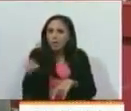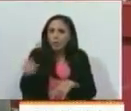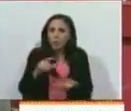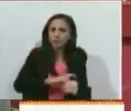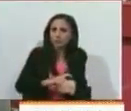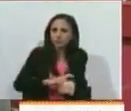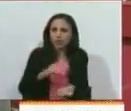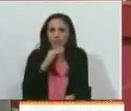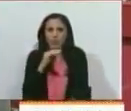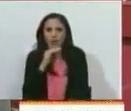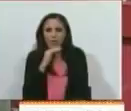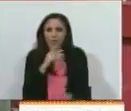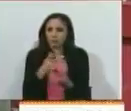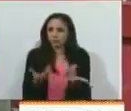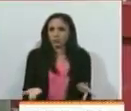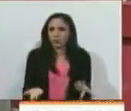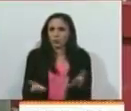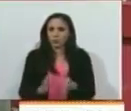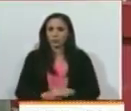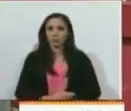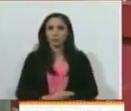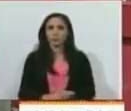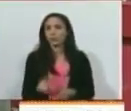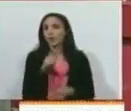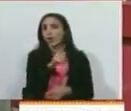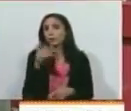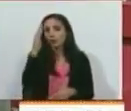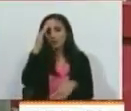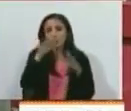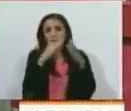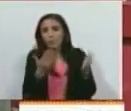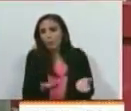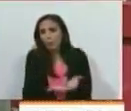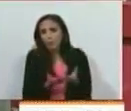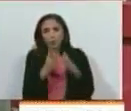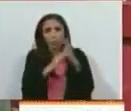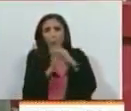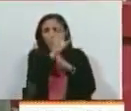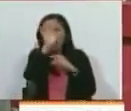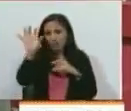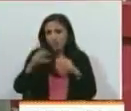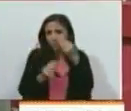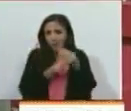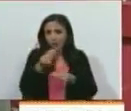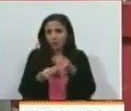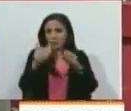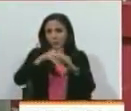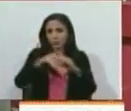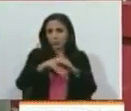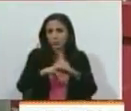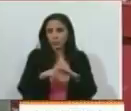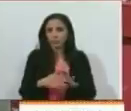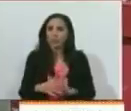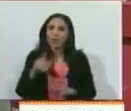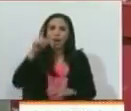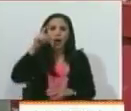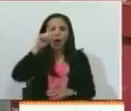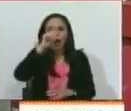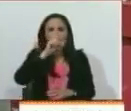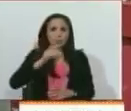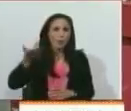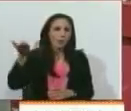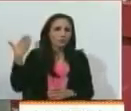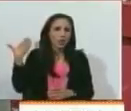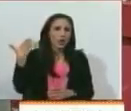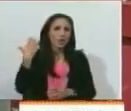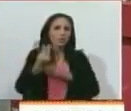parlamentarias. Además, ustedes saben que eso es muy rutinario en el mundo. El año pasado, que yo recuerde, Austria hizo elecciones parlamentarias adelantadas,